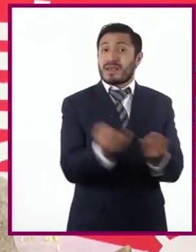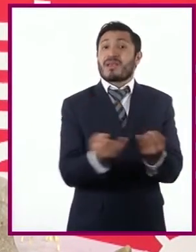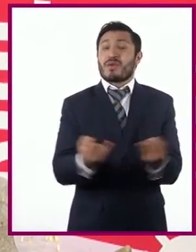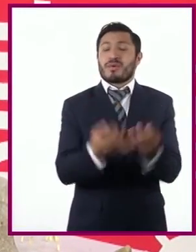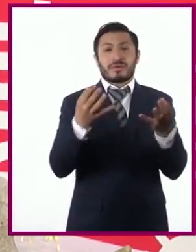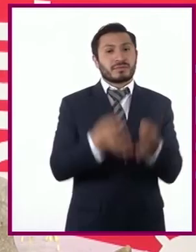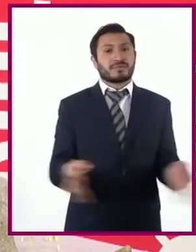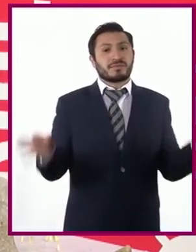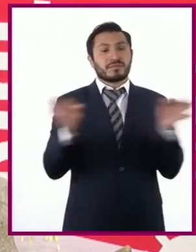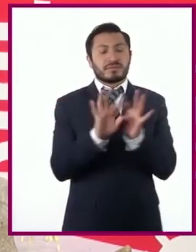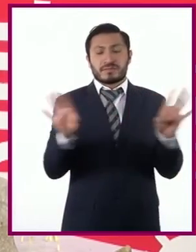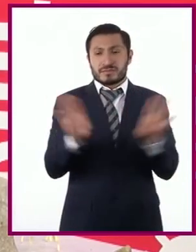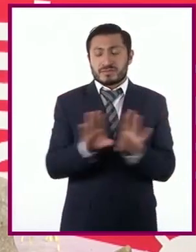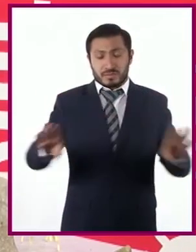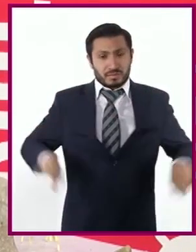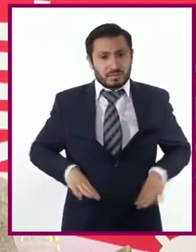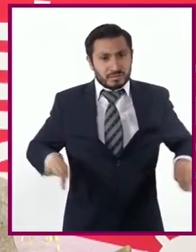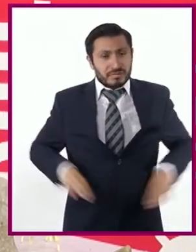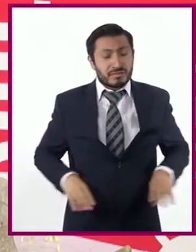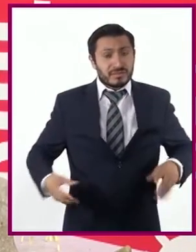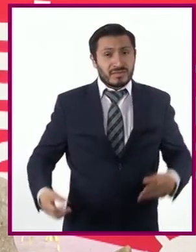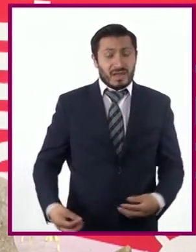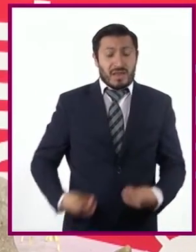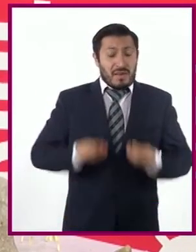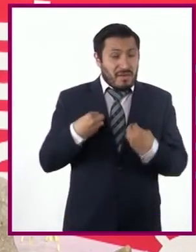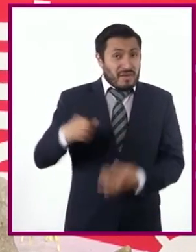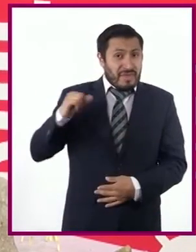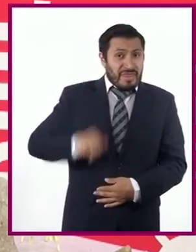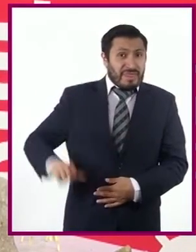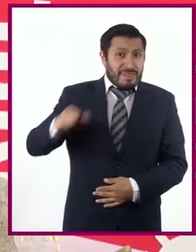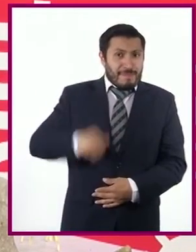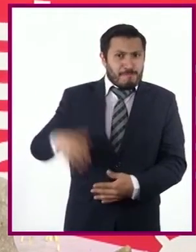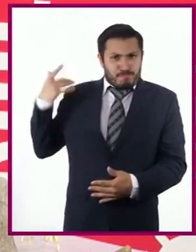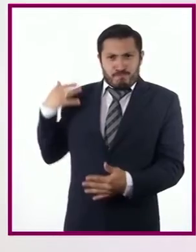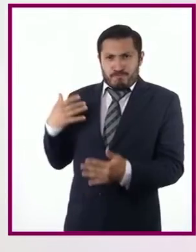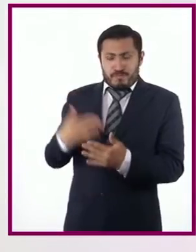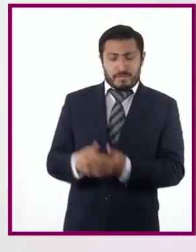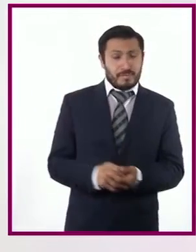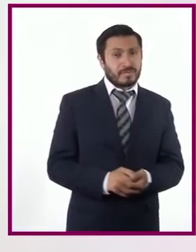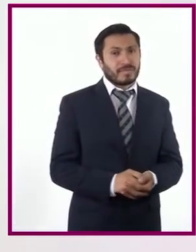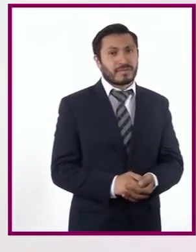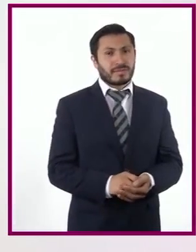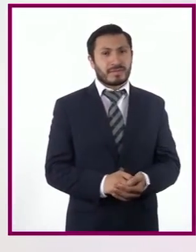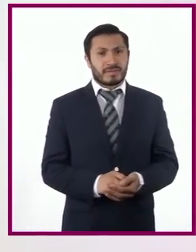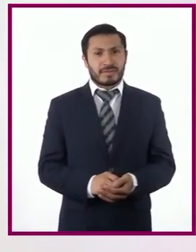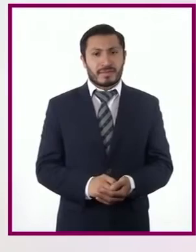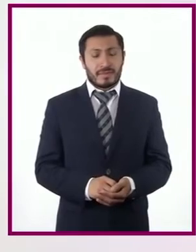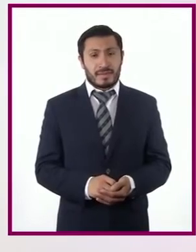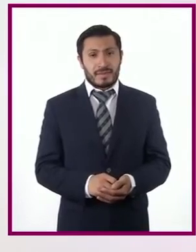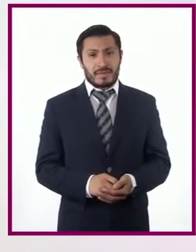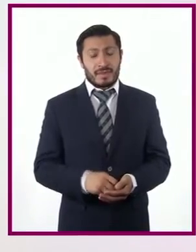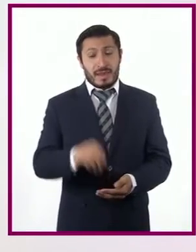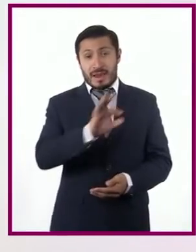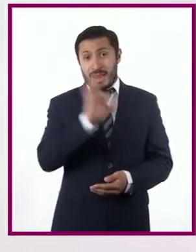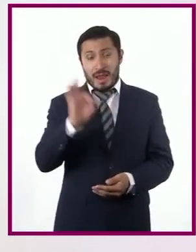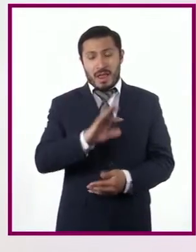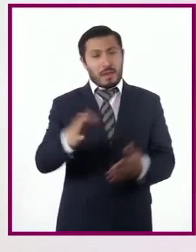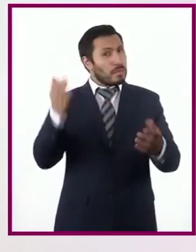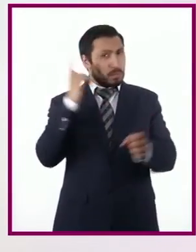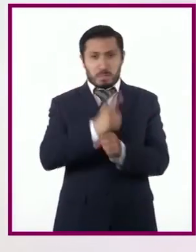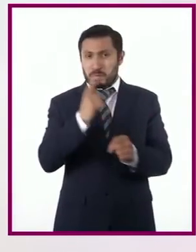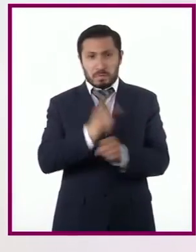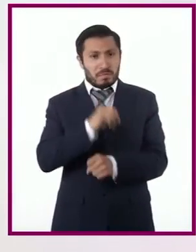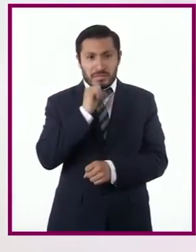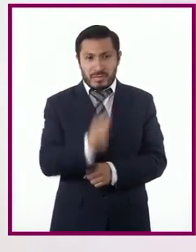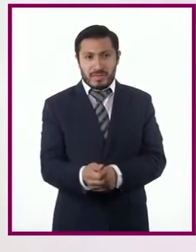importantes pistas acerca de cómo eran esos ancestros de nuestras especies actuales. De nunca haberlas encontrado,